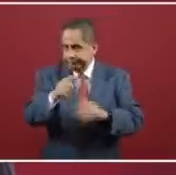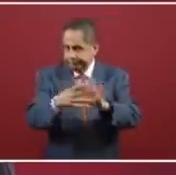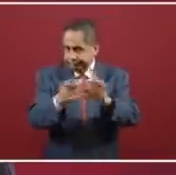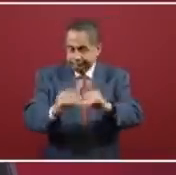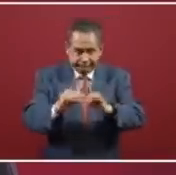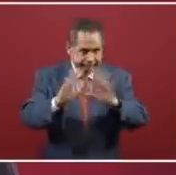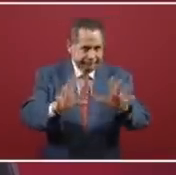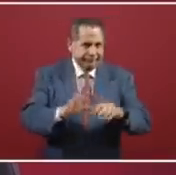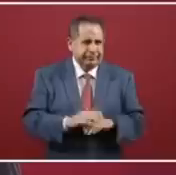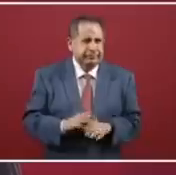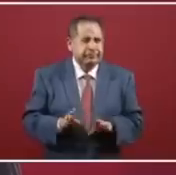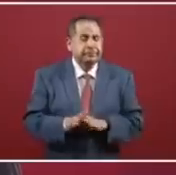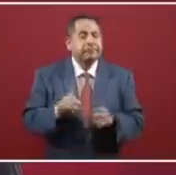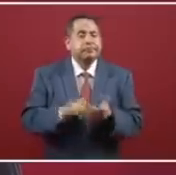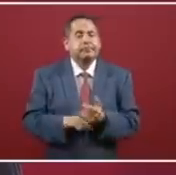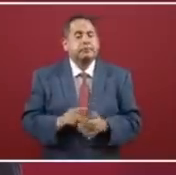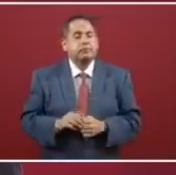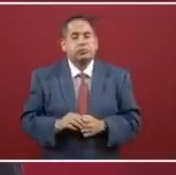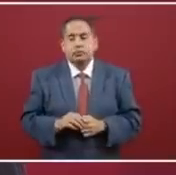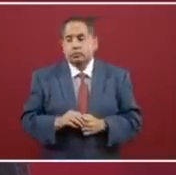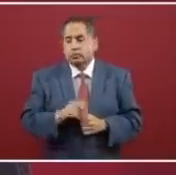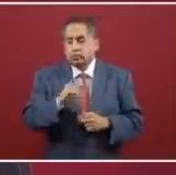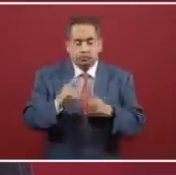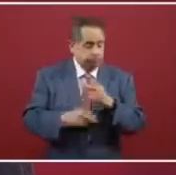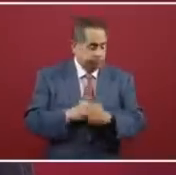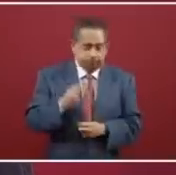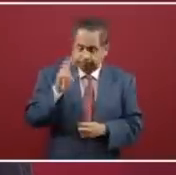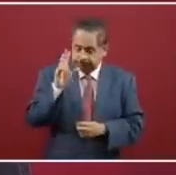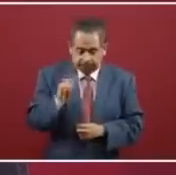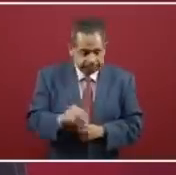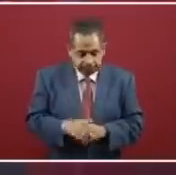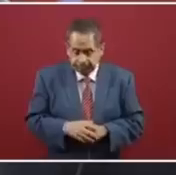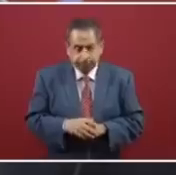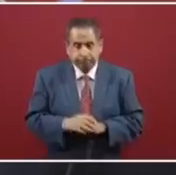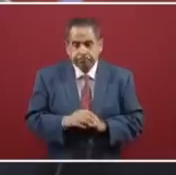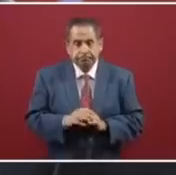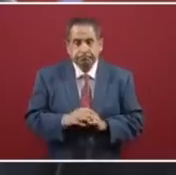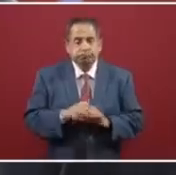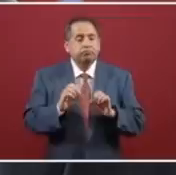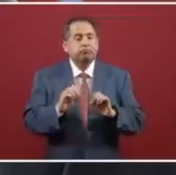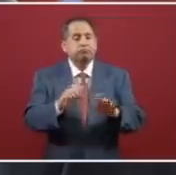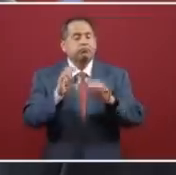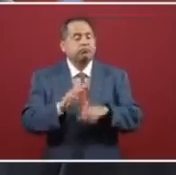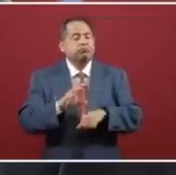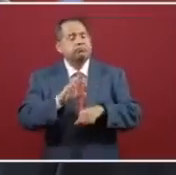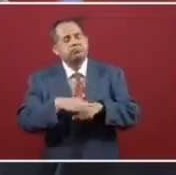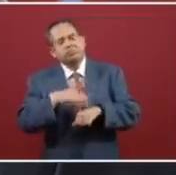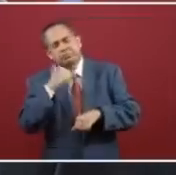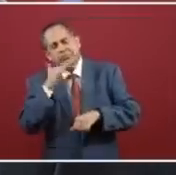que no vamos a permitir